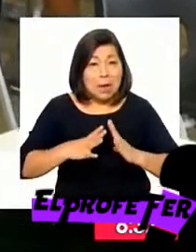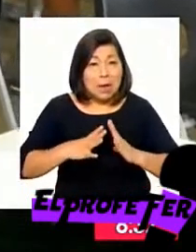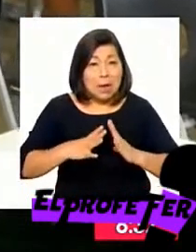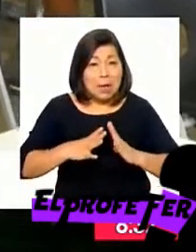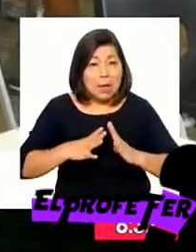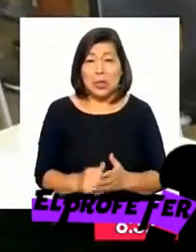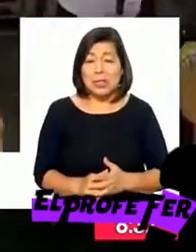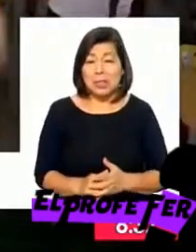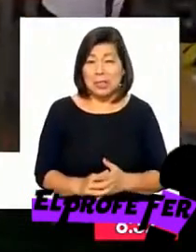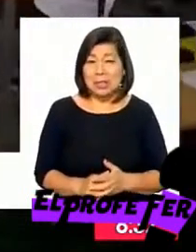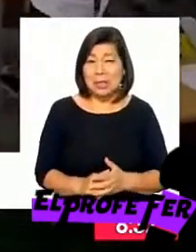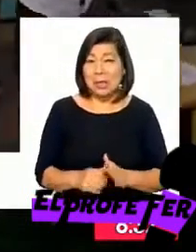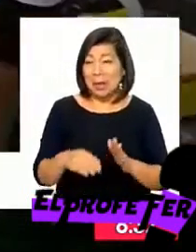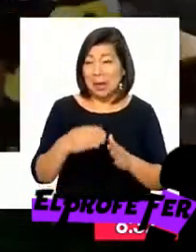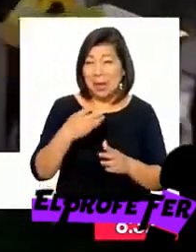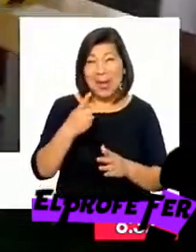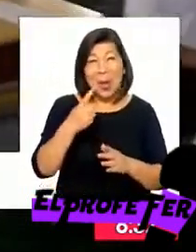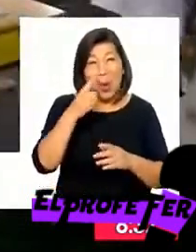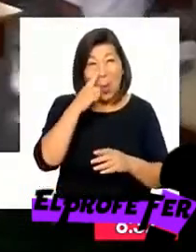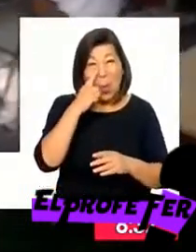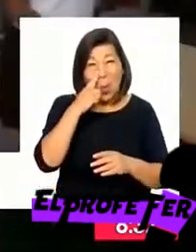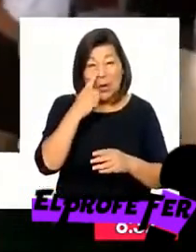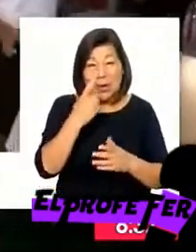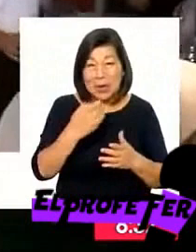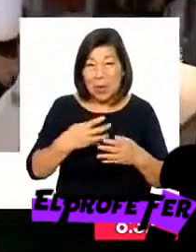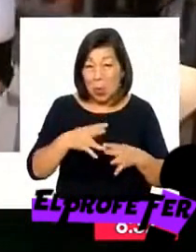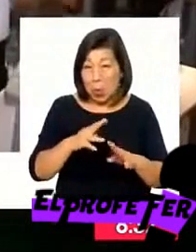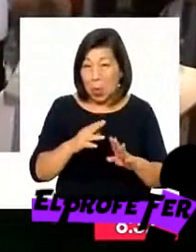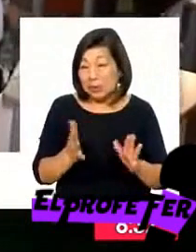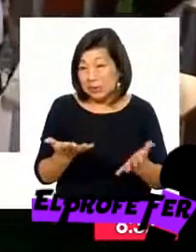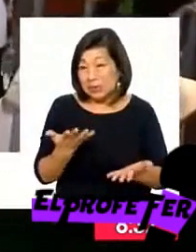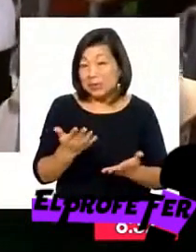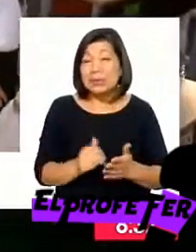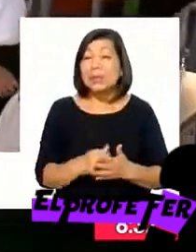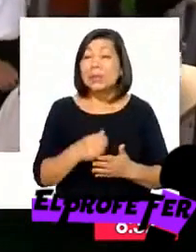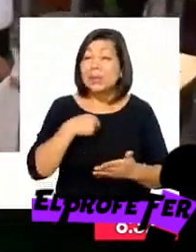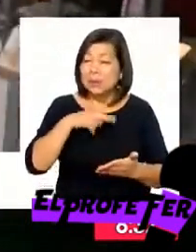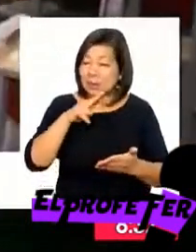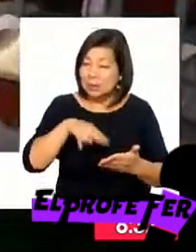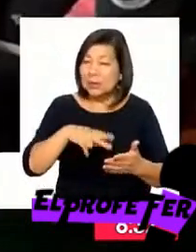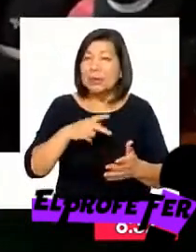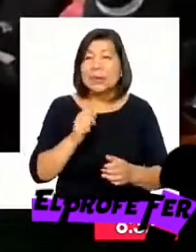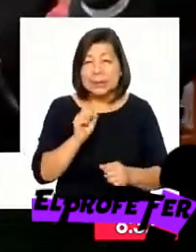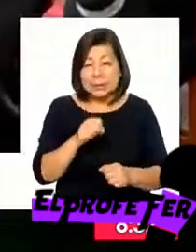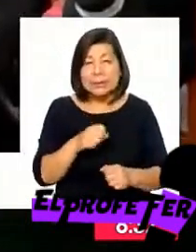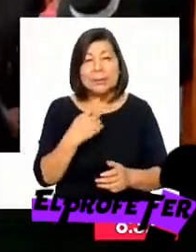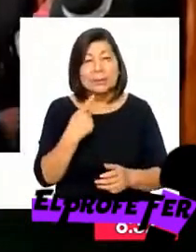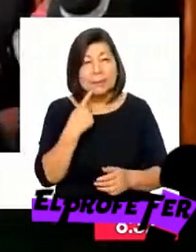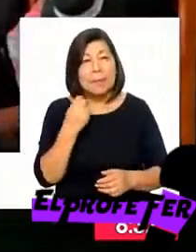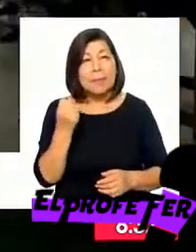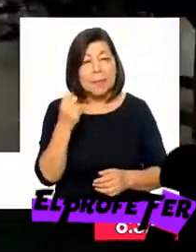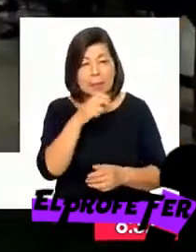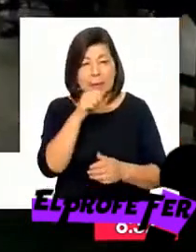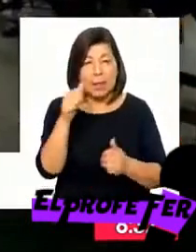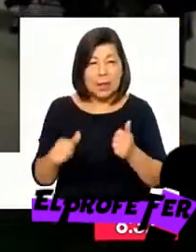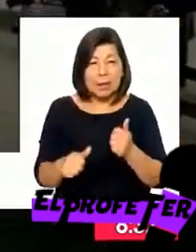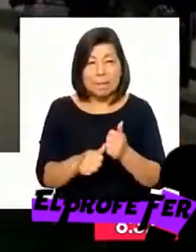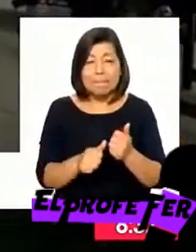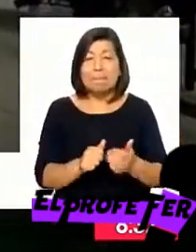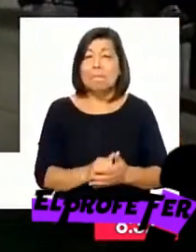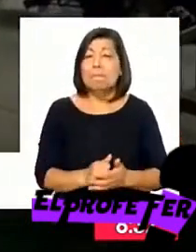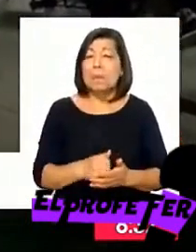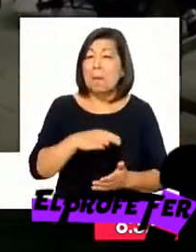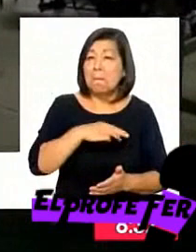los escolares a mitad de año. Estamos revisando eso, justamente el Viceministerio de Gestión